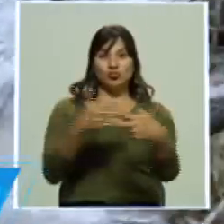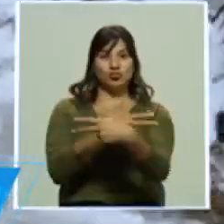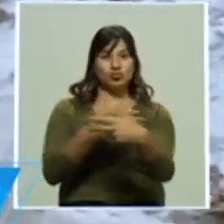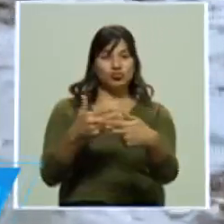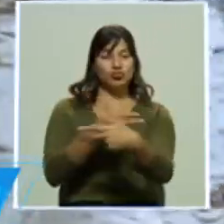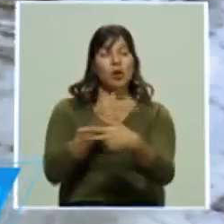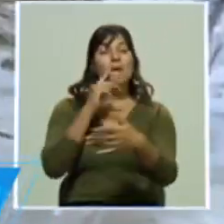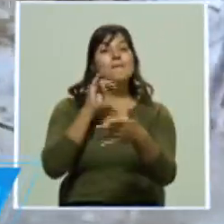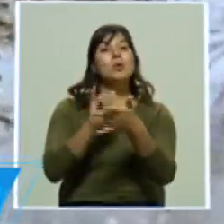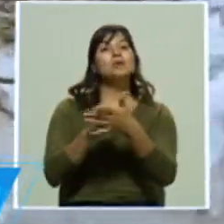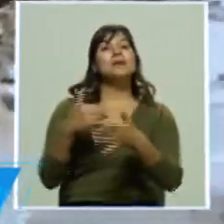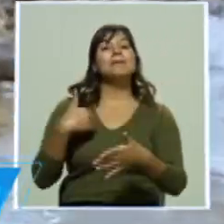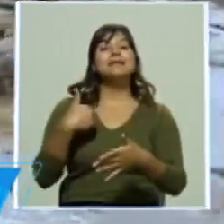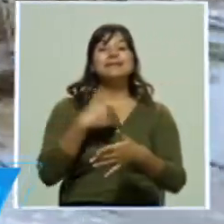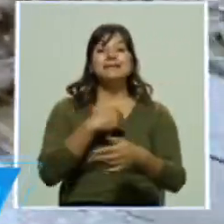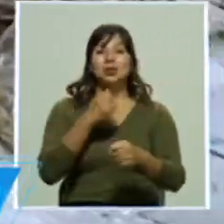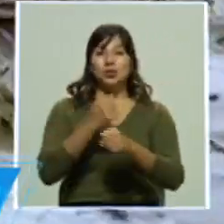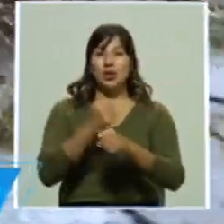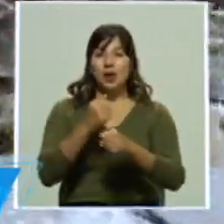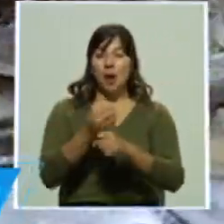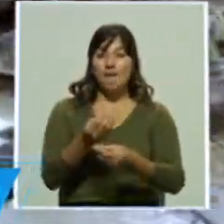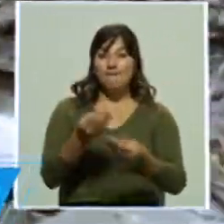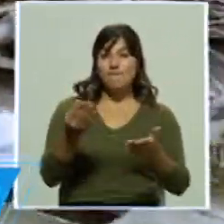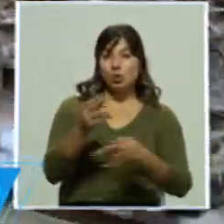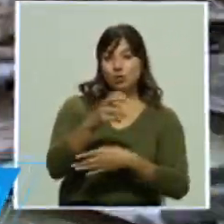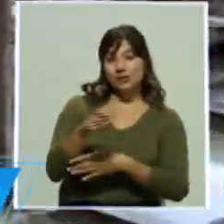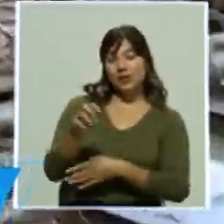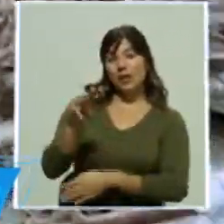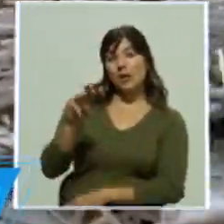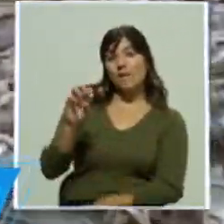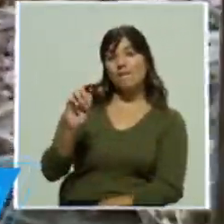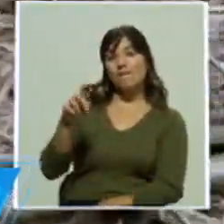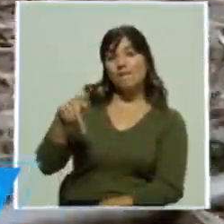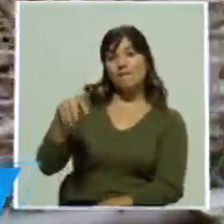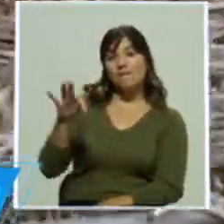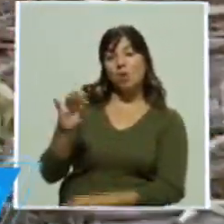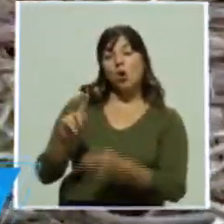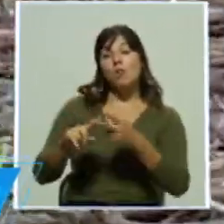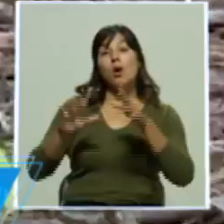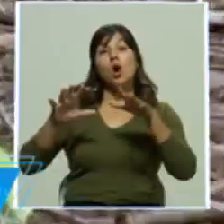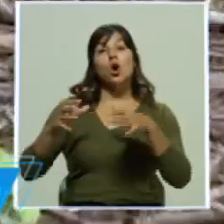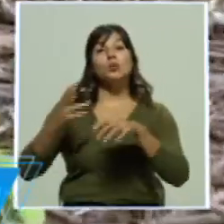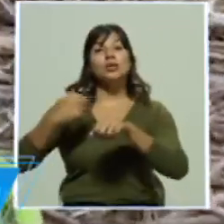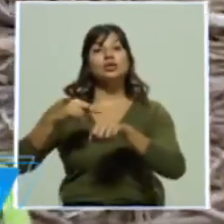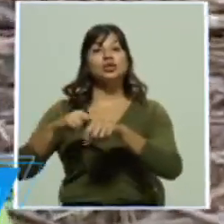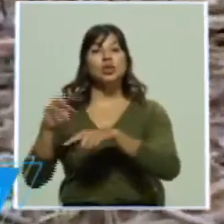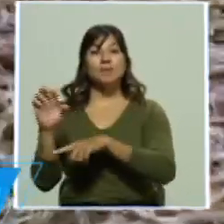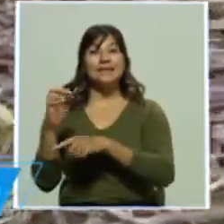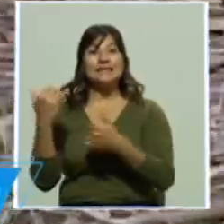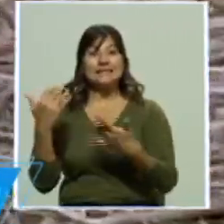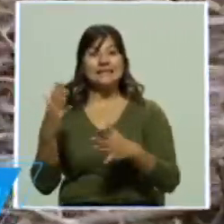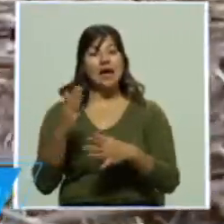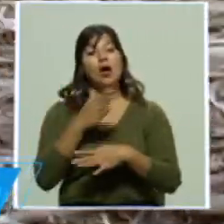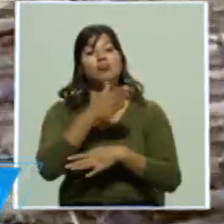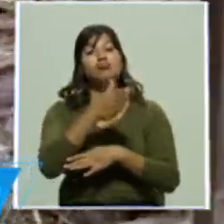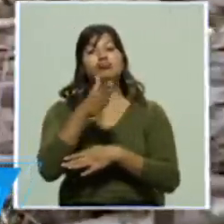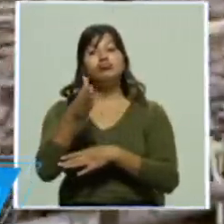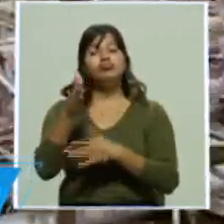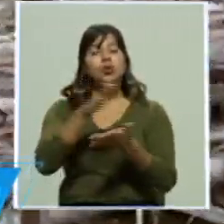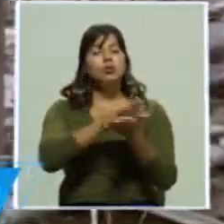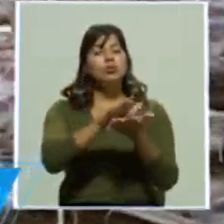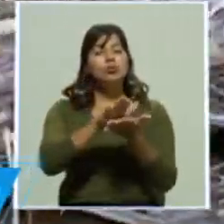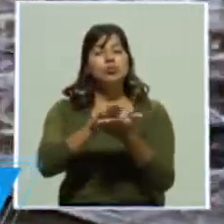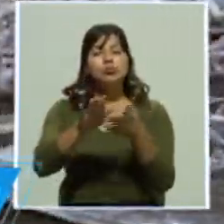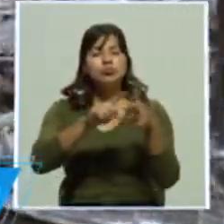Ministerio de Obras Públicas y Transportes y la Comisión Nacional de Emergencias se encuentra ejecutando labores de mantenimiento, limpieza y reparación de las